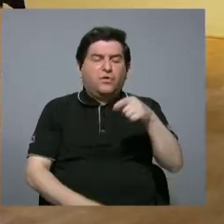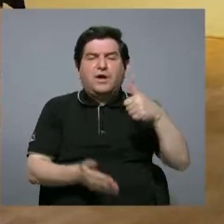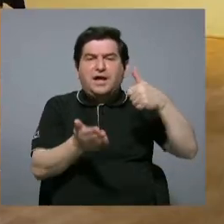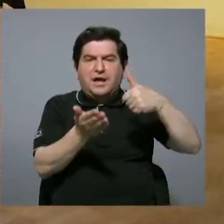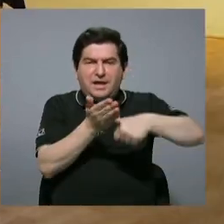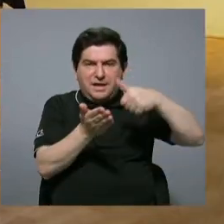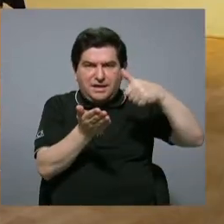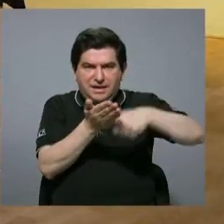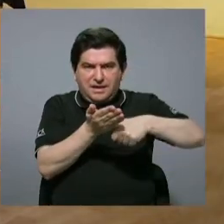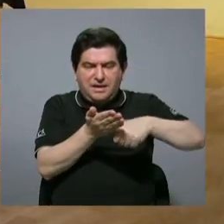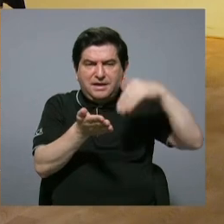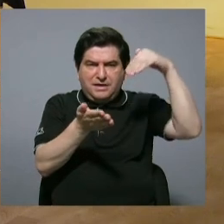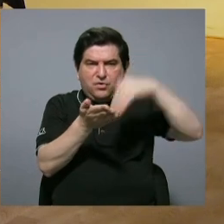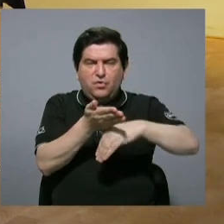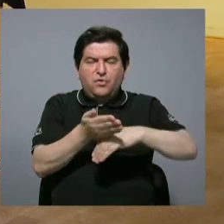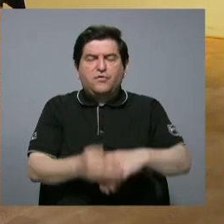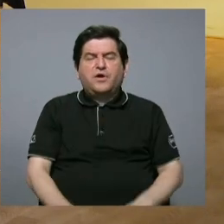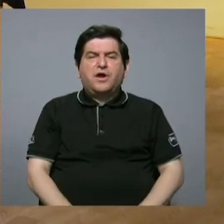Y